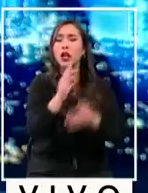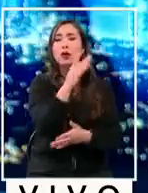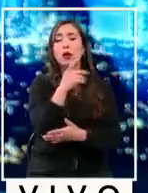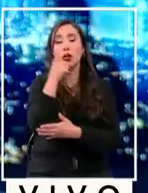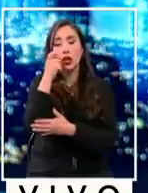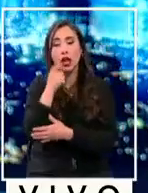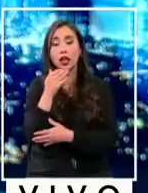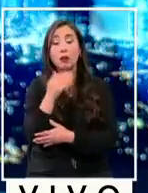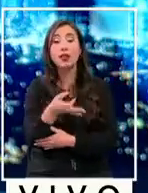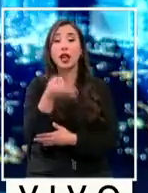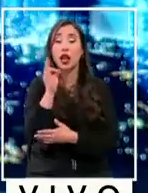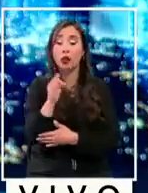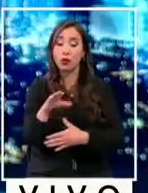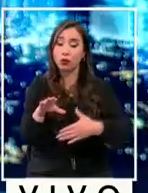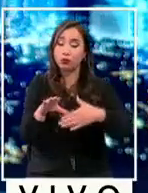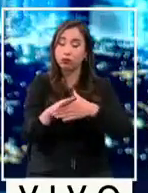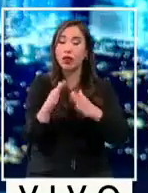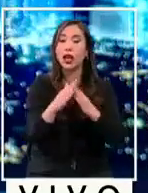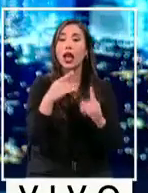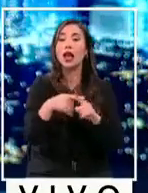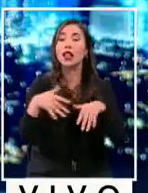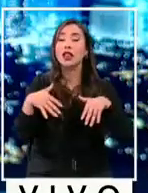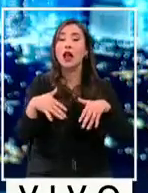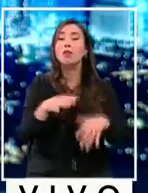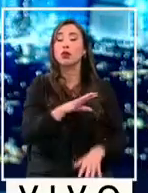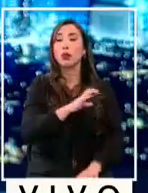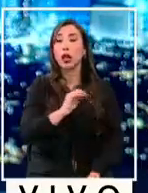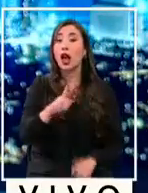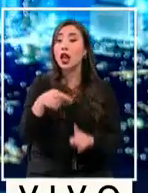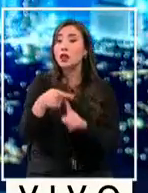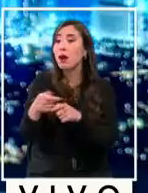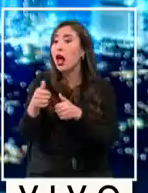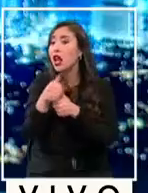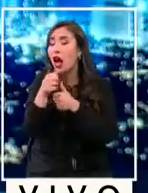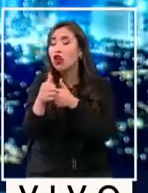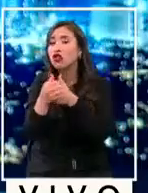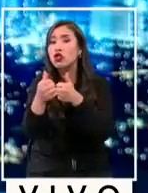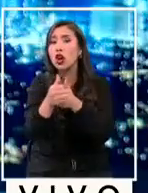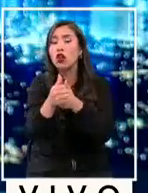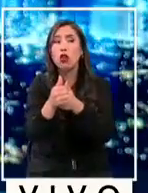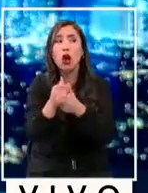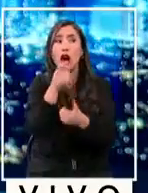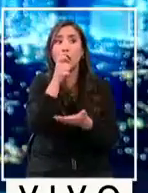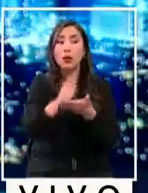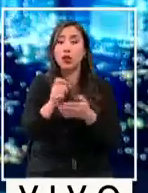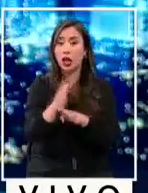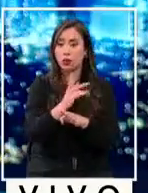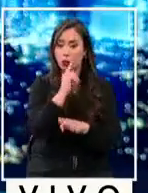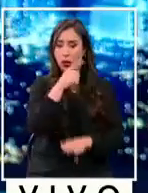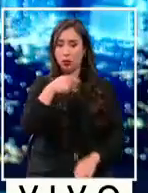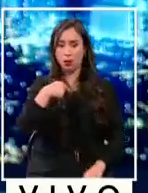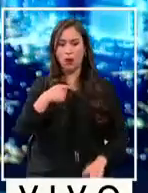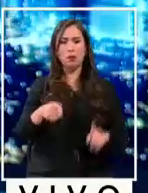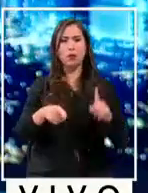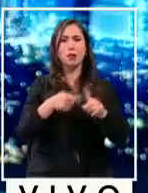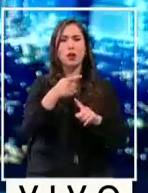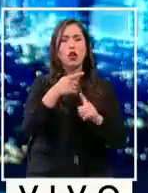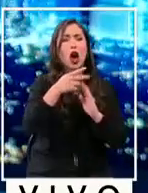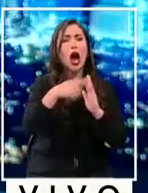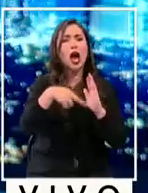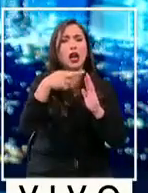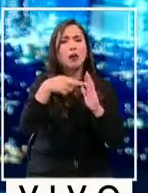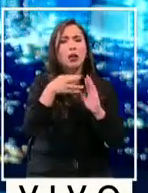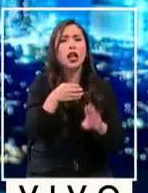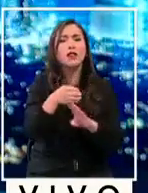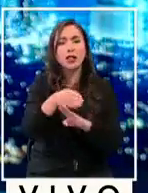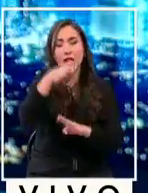la reunión con el Papa en la Catedral Metropolitana. Le aconsejó a los periodistas que antes que preguntarle a él, se dedicaran a reportear la visita